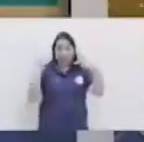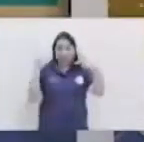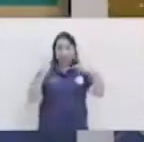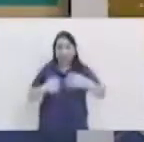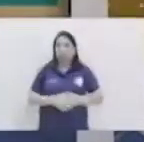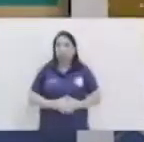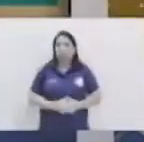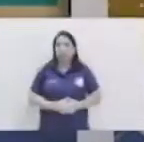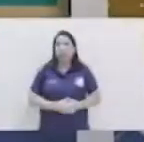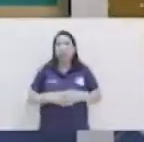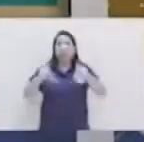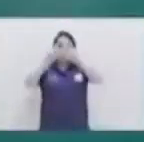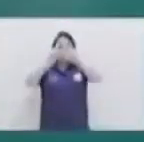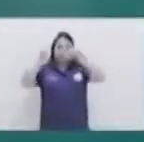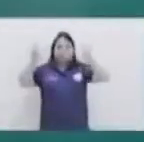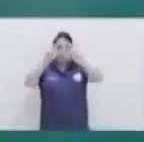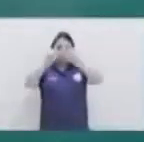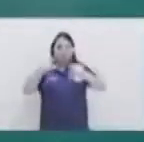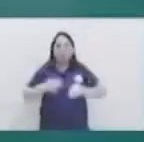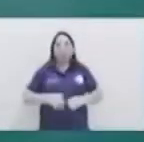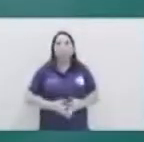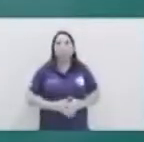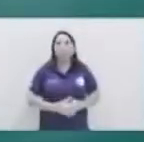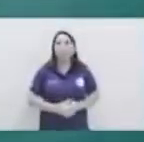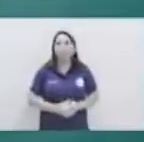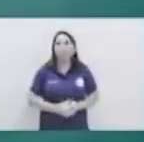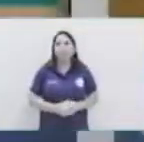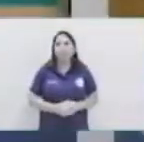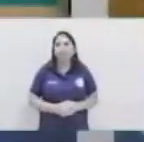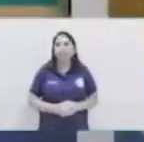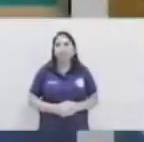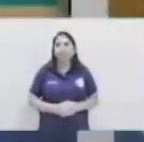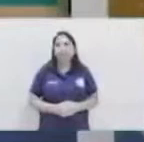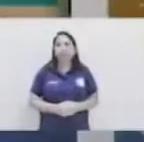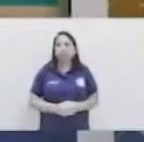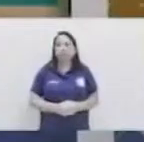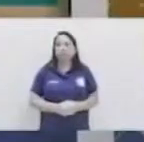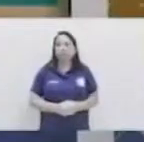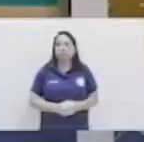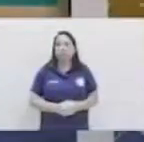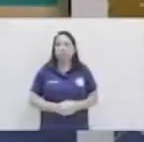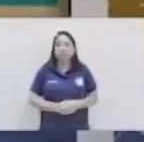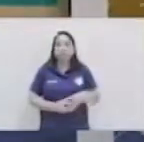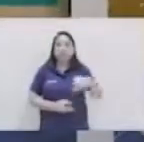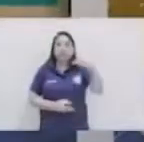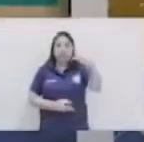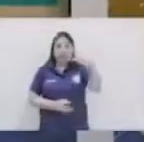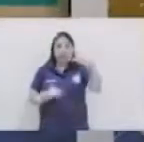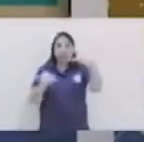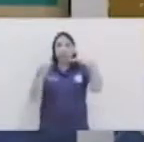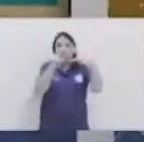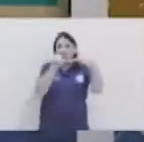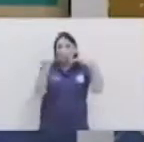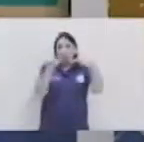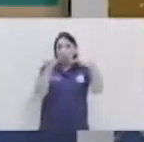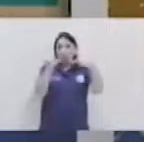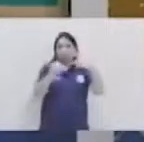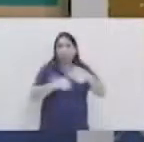por los valores que tenemos en nuestro trinomio dado. Me quedaría entonces que k es igual